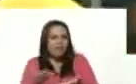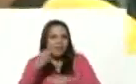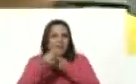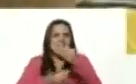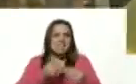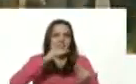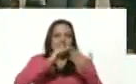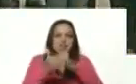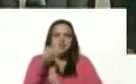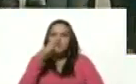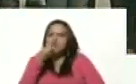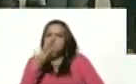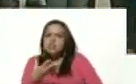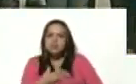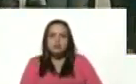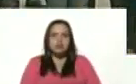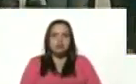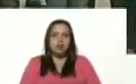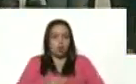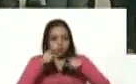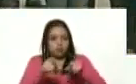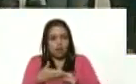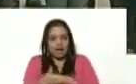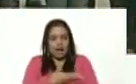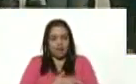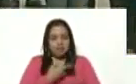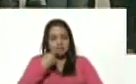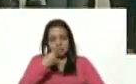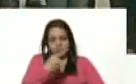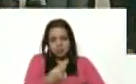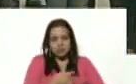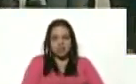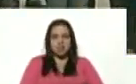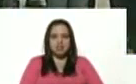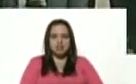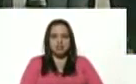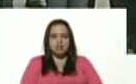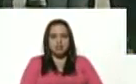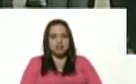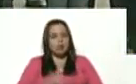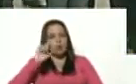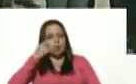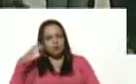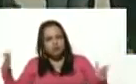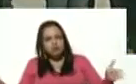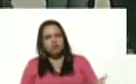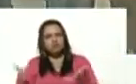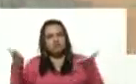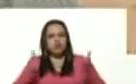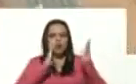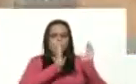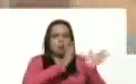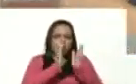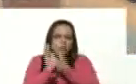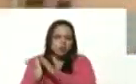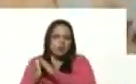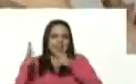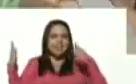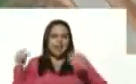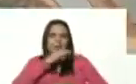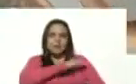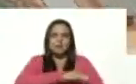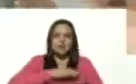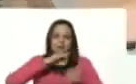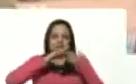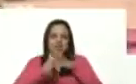barrio bonito, tal cual como usted lo está diciendo en el marco de este relanzamiento estructural de la gran misión